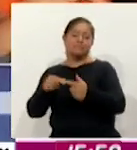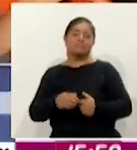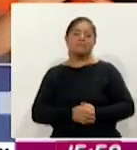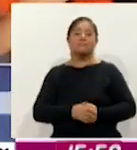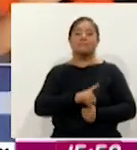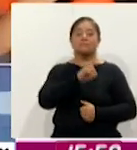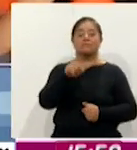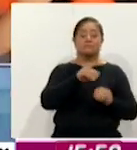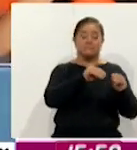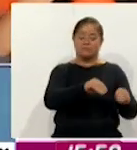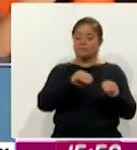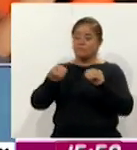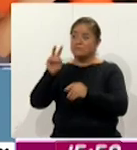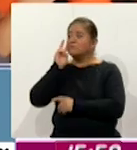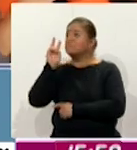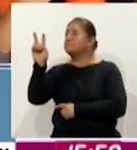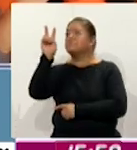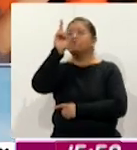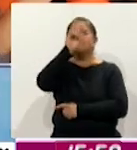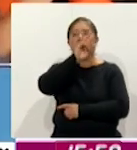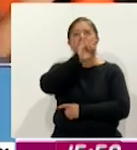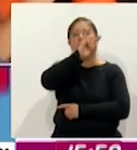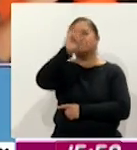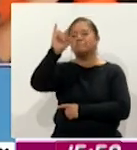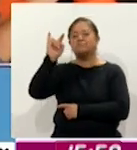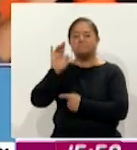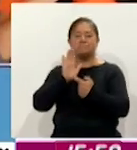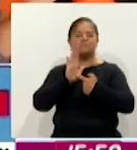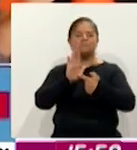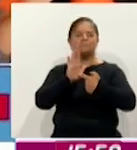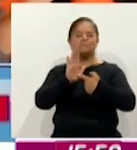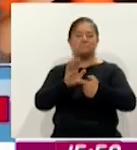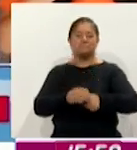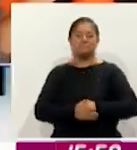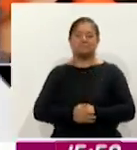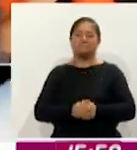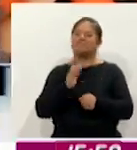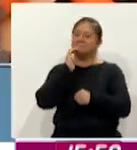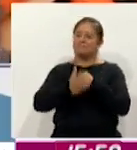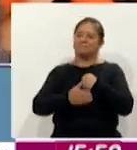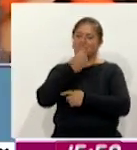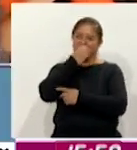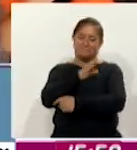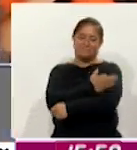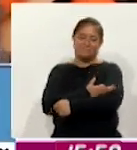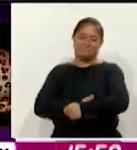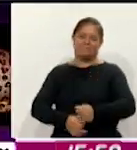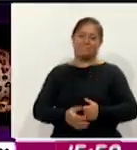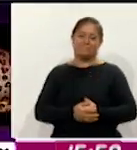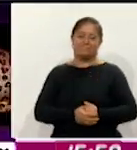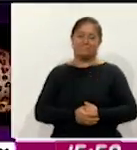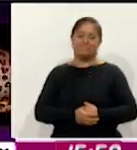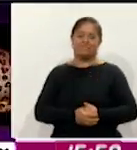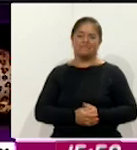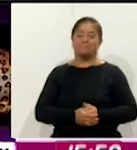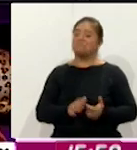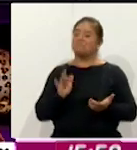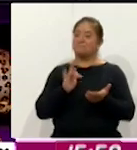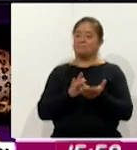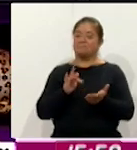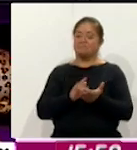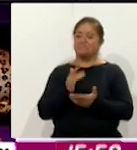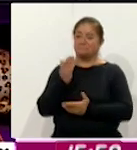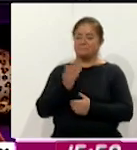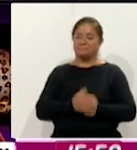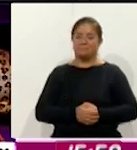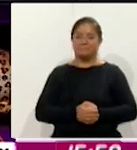estas exposiciones que se estarán pues aquí mostrando. Y bien, ese es nuestro reporte, que tengan una buena tarde. Muchas gracias, Victoria. Y